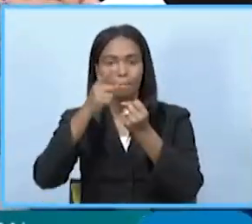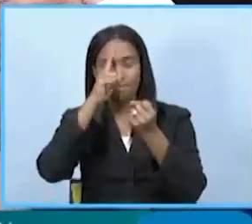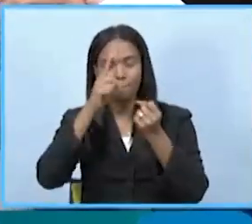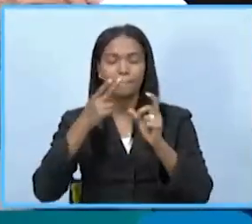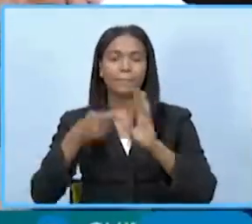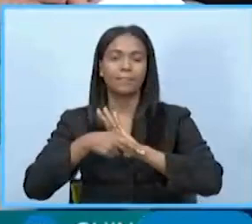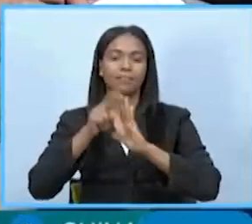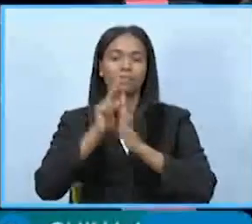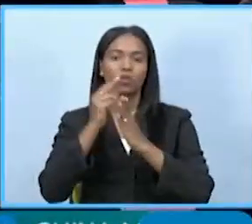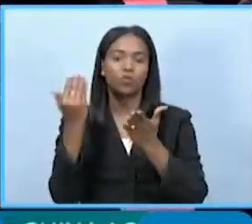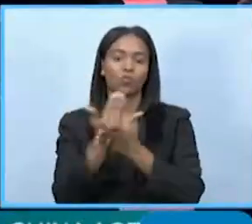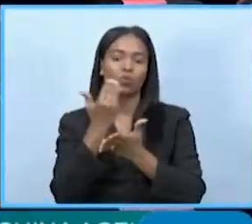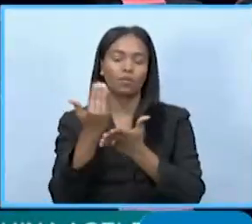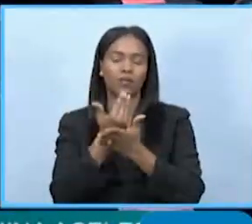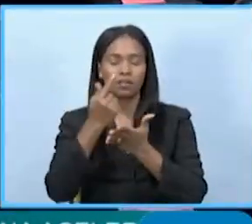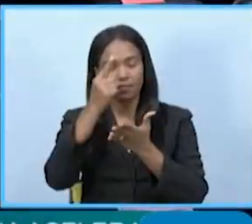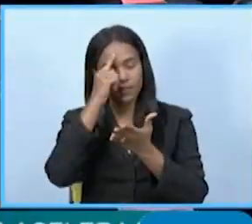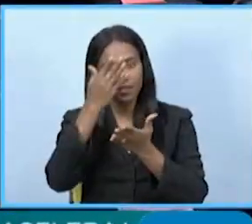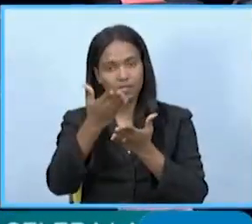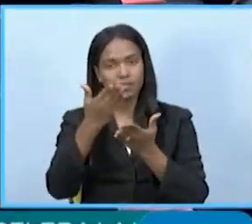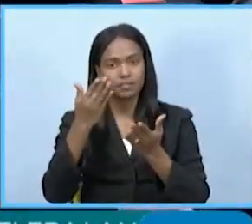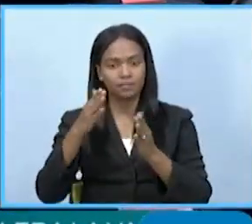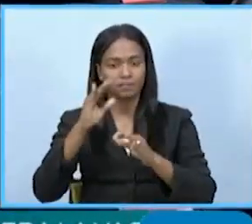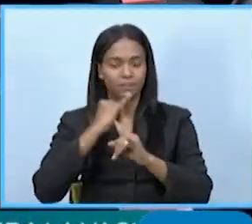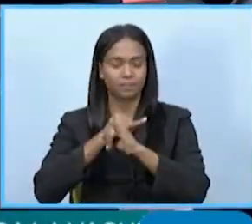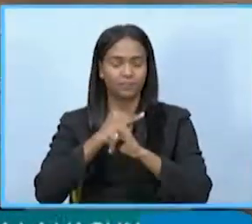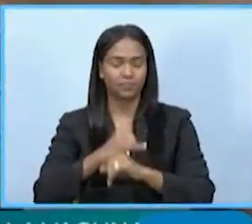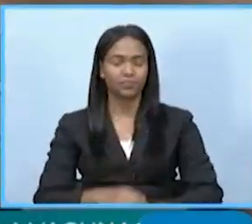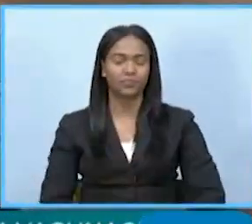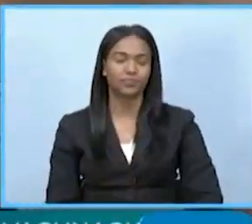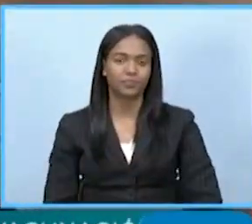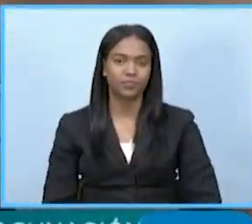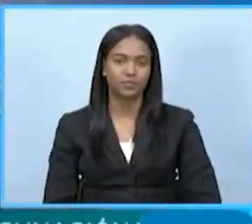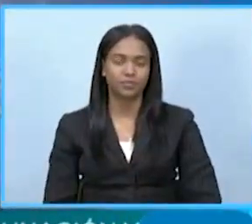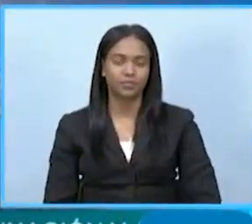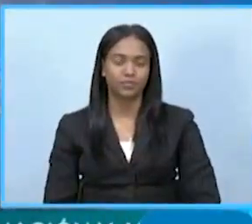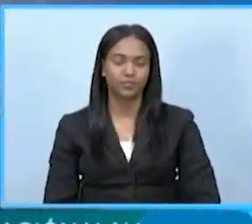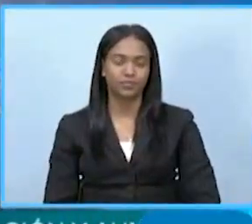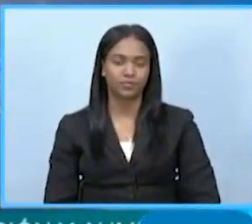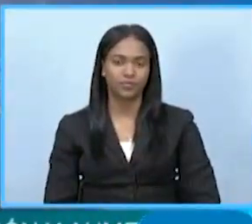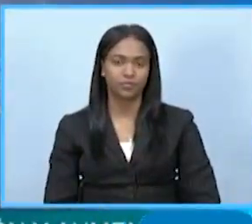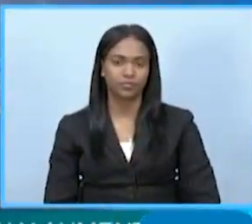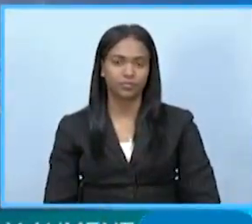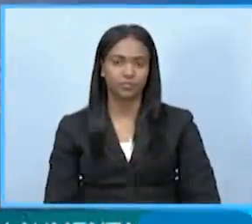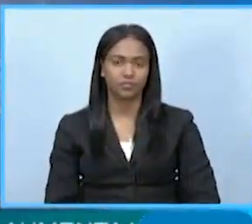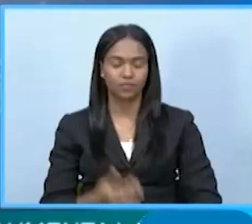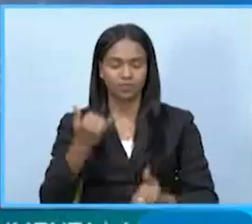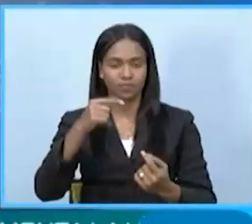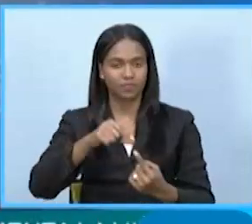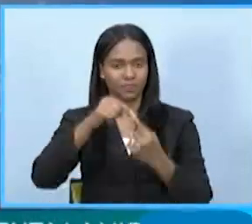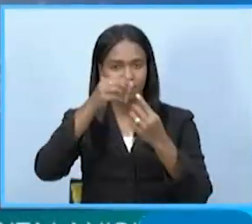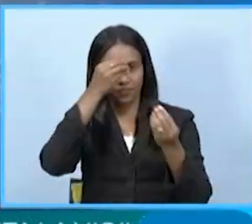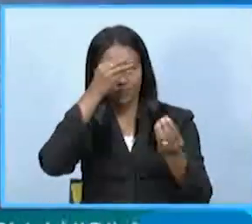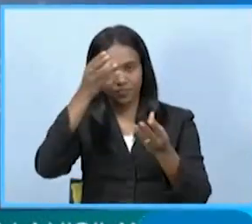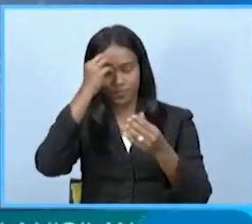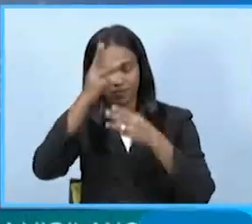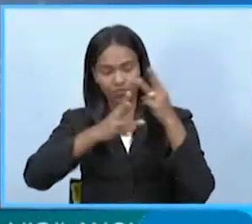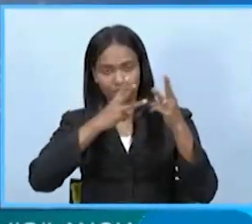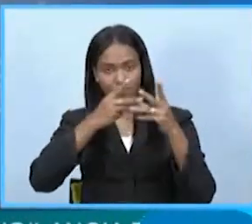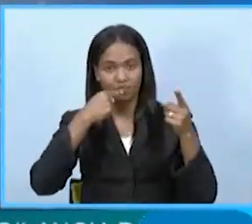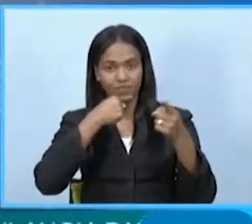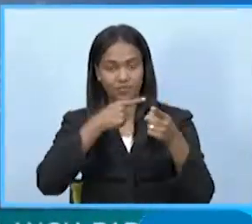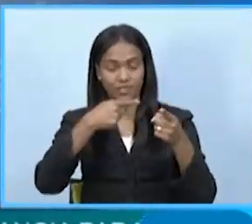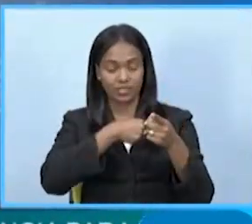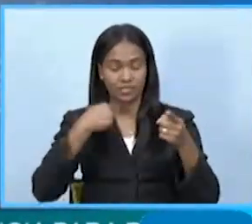reforma y modernización de estas entidades. Vamos con las principales informaciones del mundo.